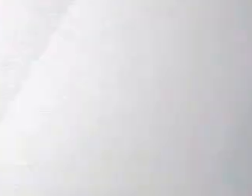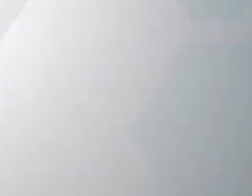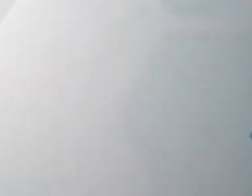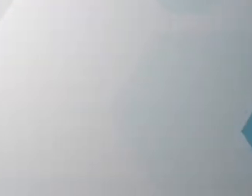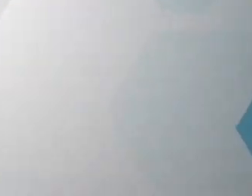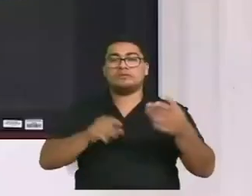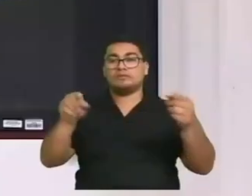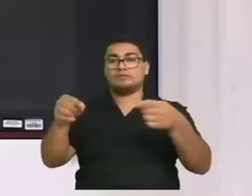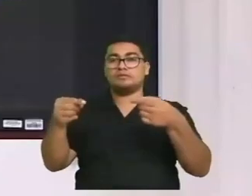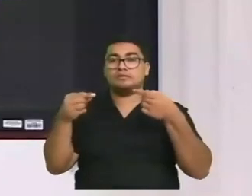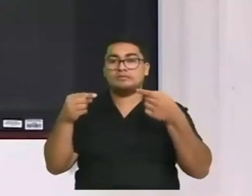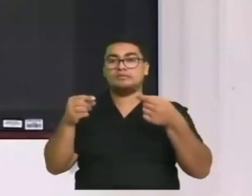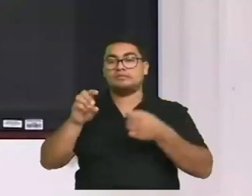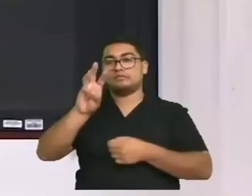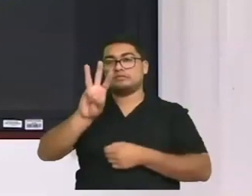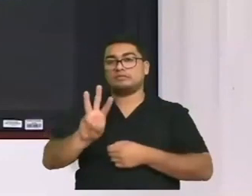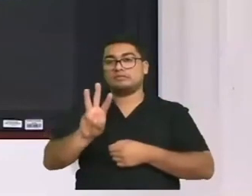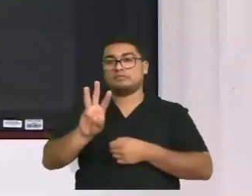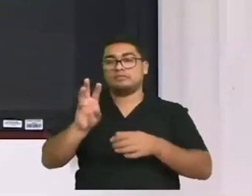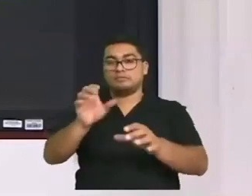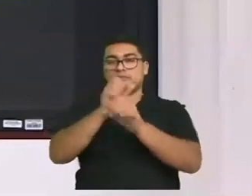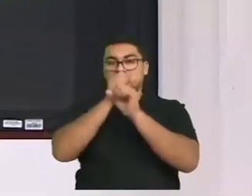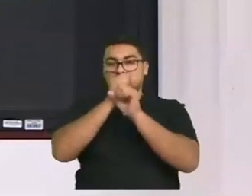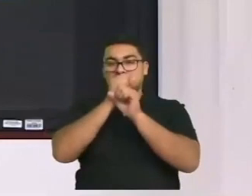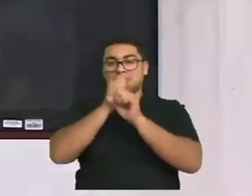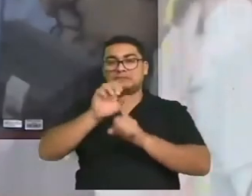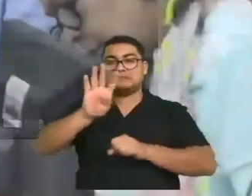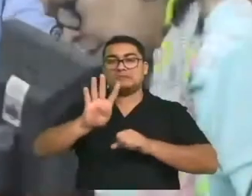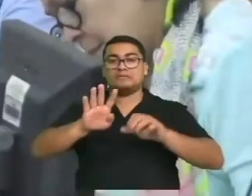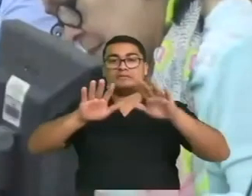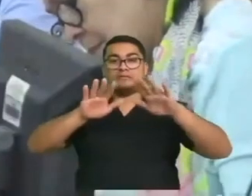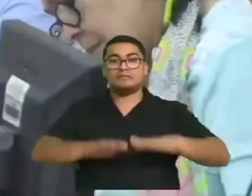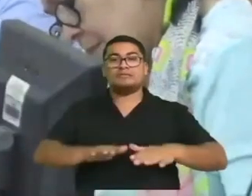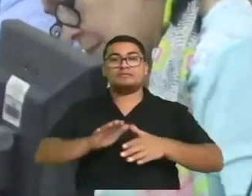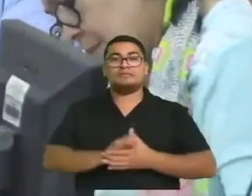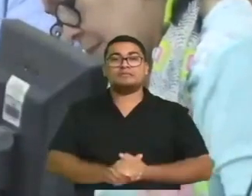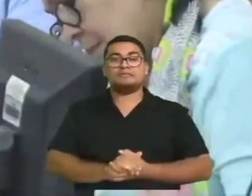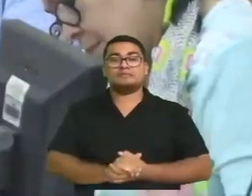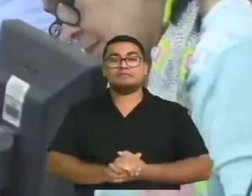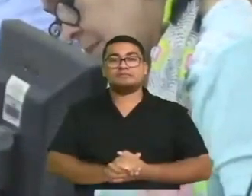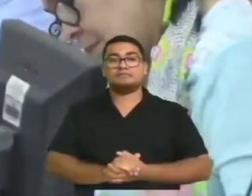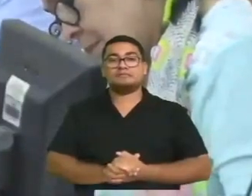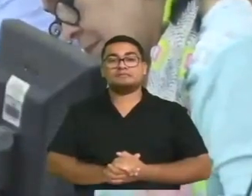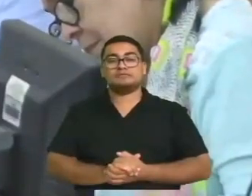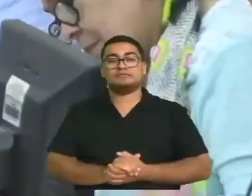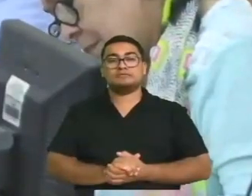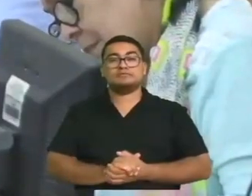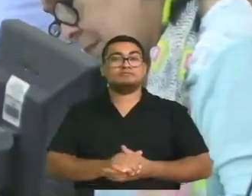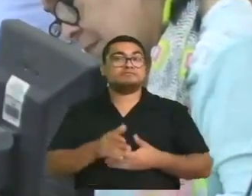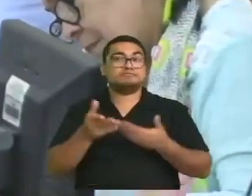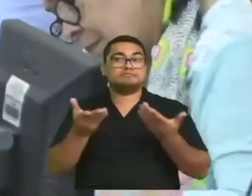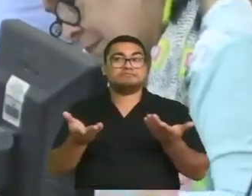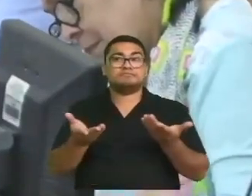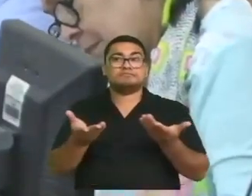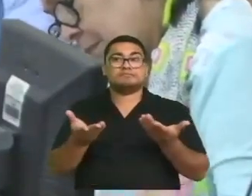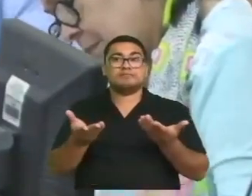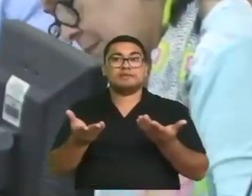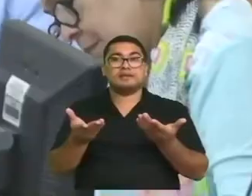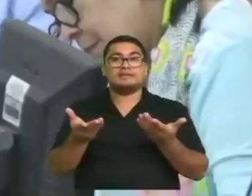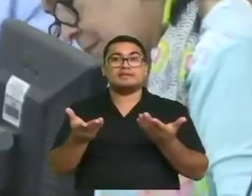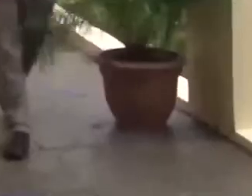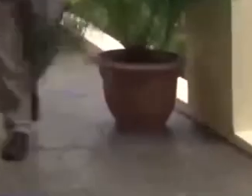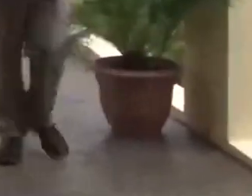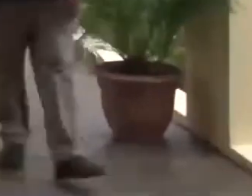Sandinista. La destitución del puesto de diputada ejecutada este jueves 26 de noviembre contra María Fernanda Flores,